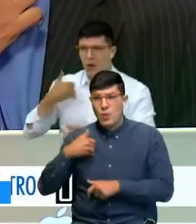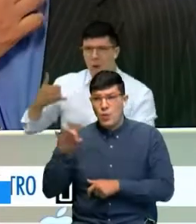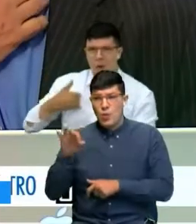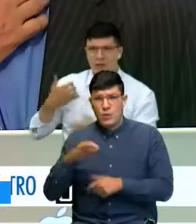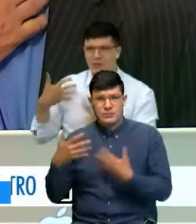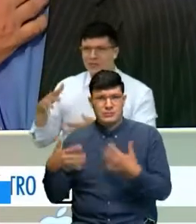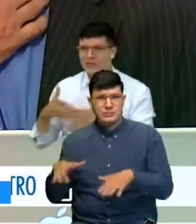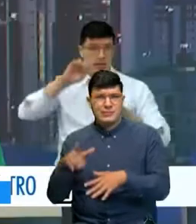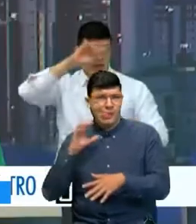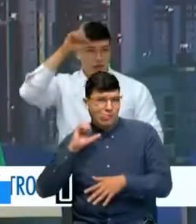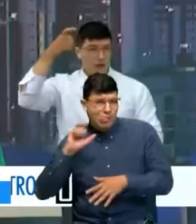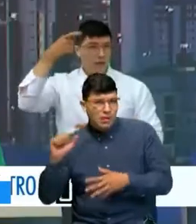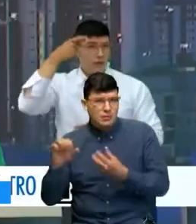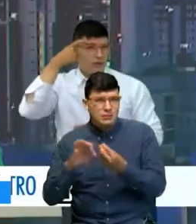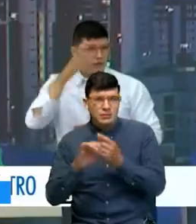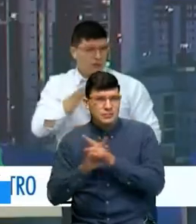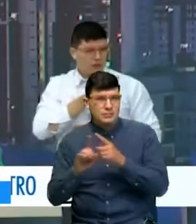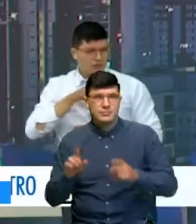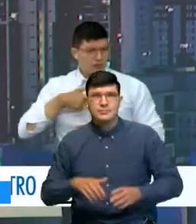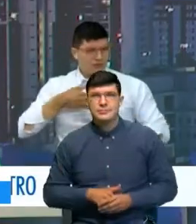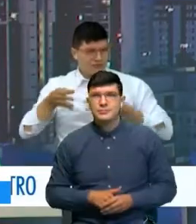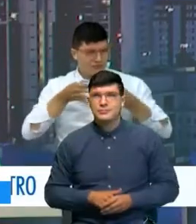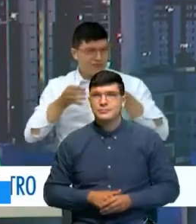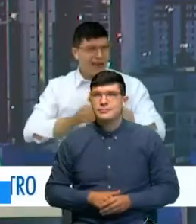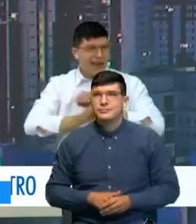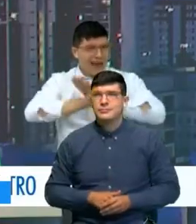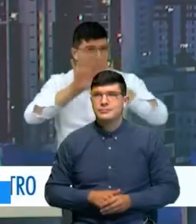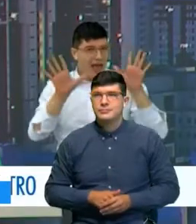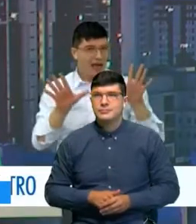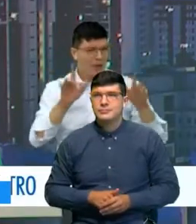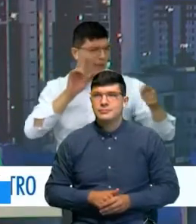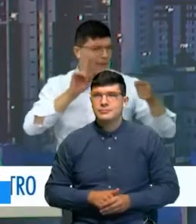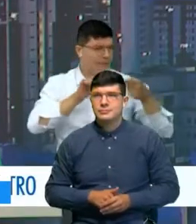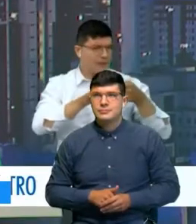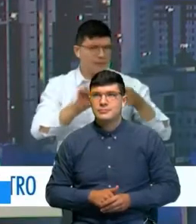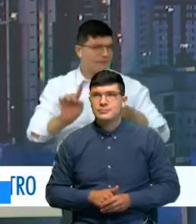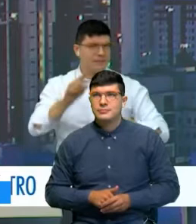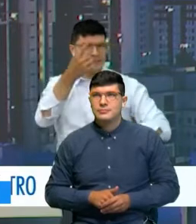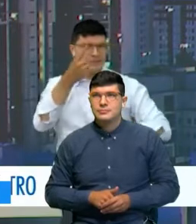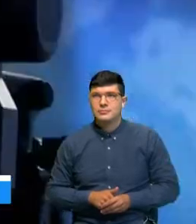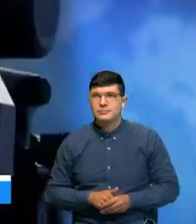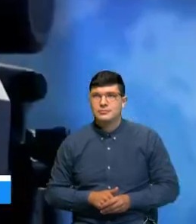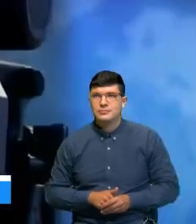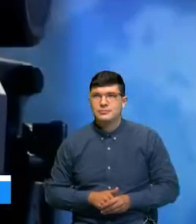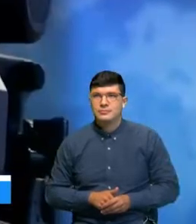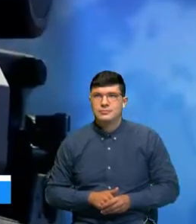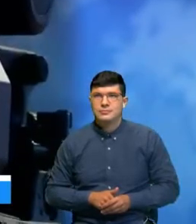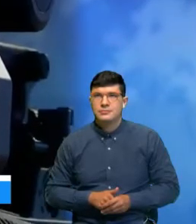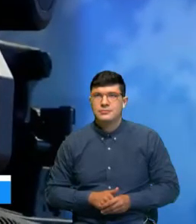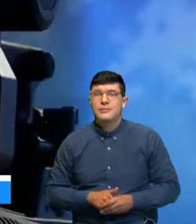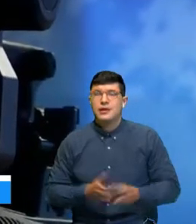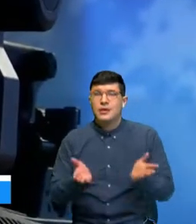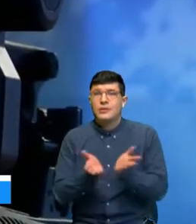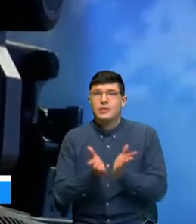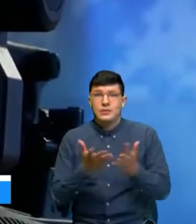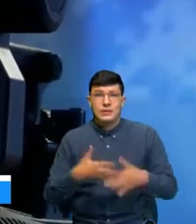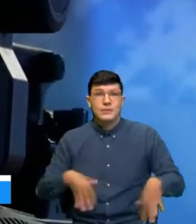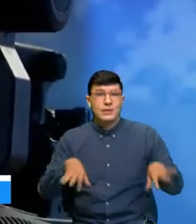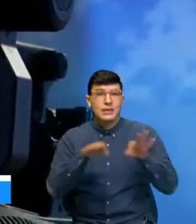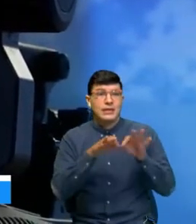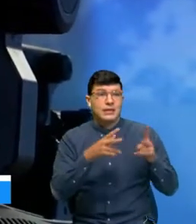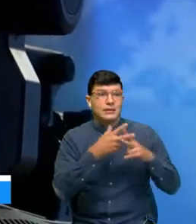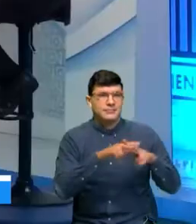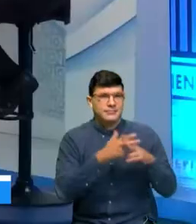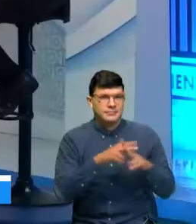llegar a la drogadicción hemos sido muy claros la educación es la herramienta fundamental de transformación social y si esto lo acompañamos de